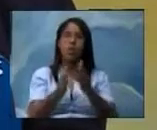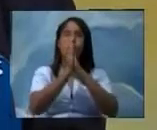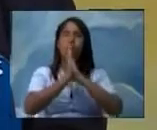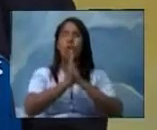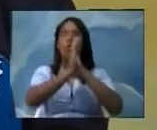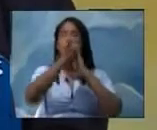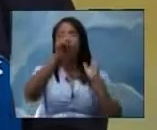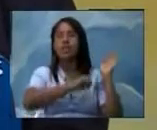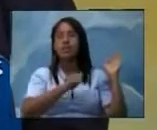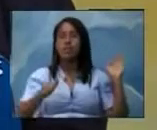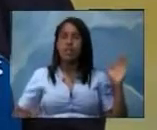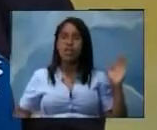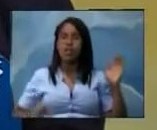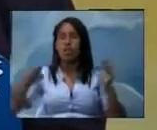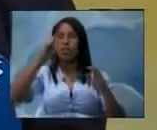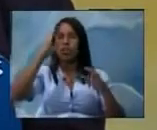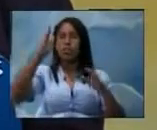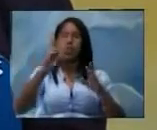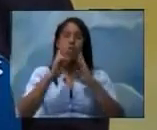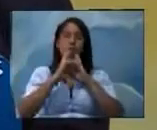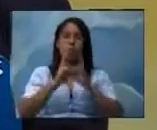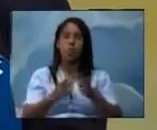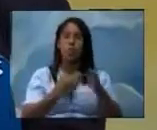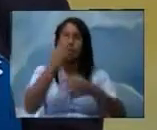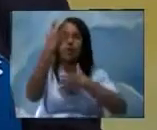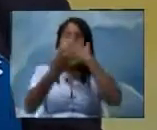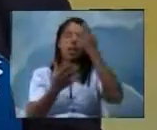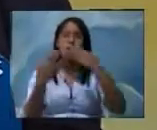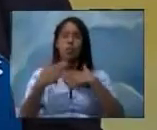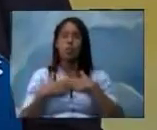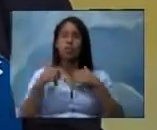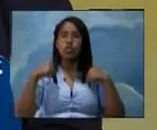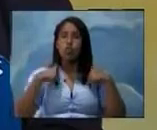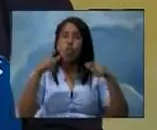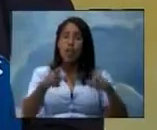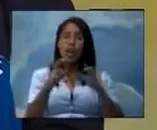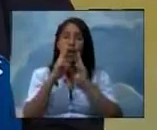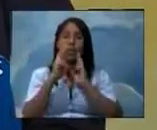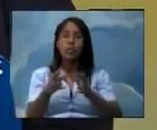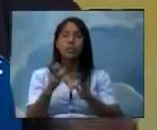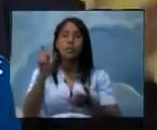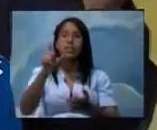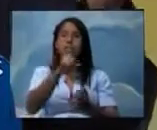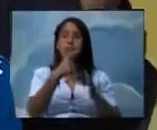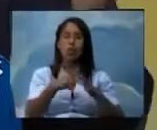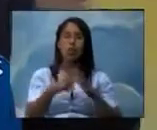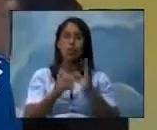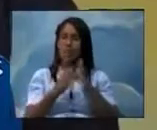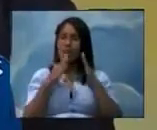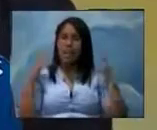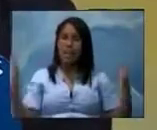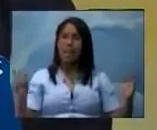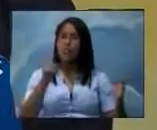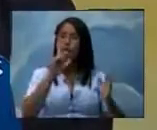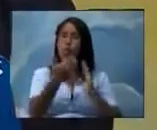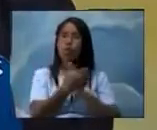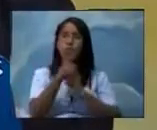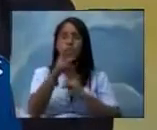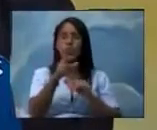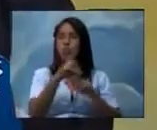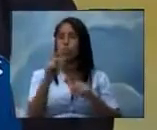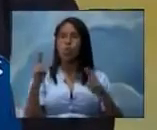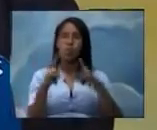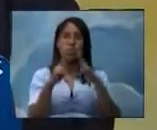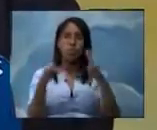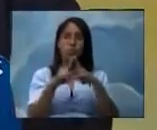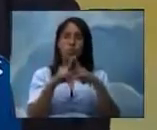al Señor. Y Dios responde, clama a mí y yo te responderé y te enseñaré cosas grandes y ocultas que tú